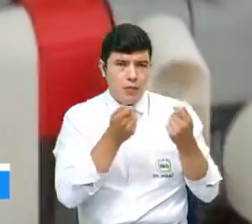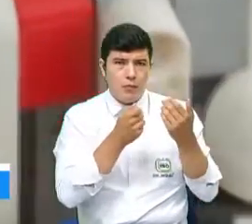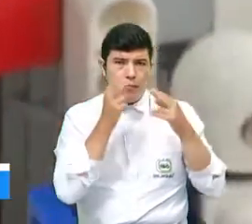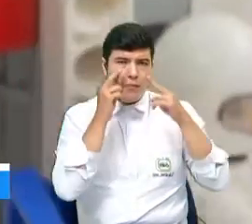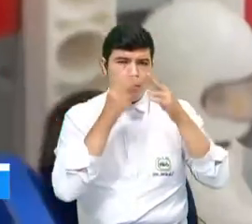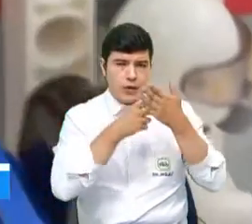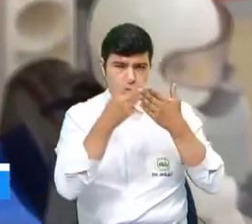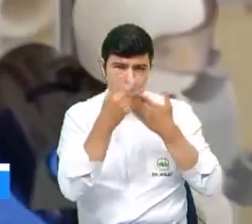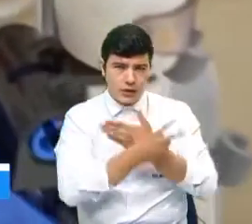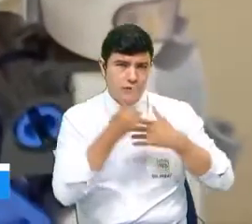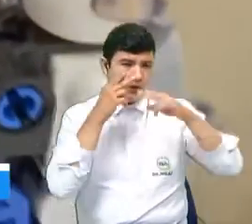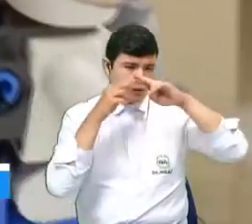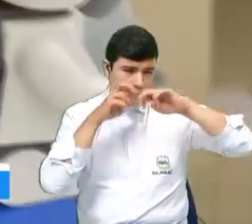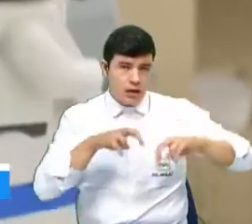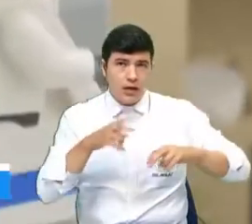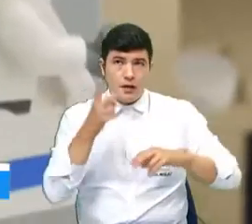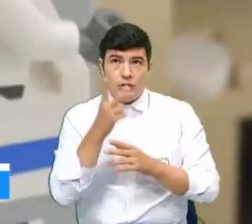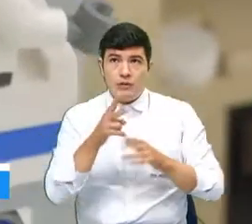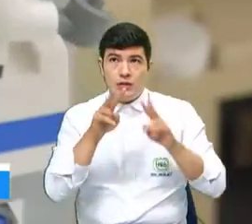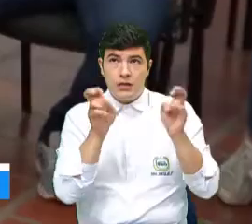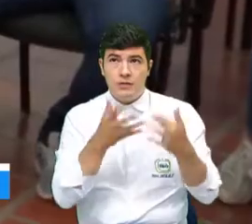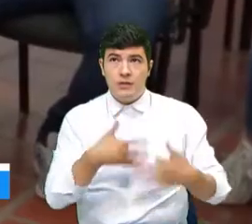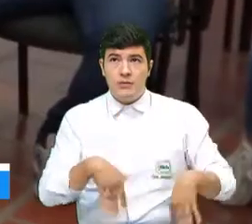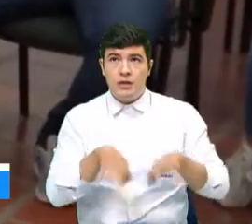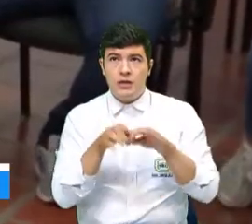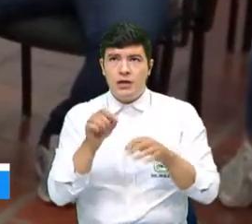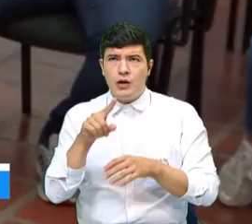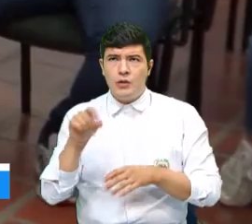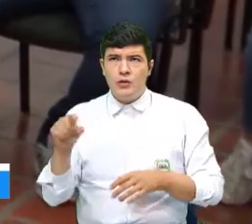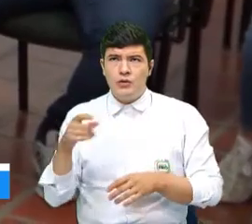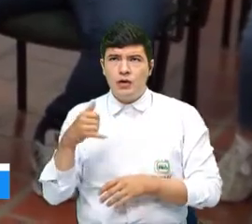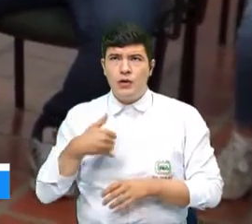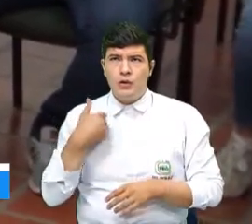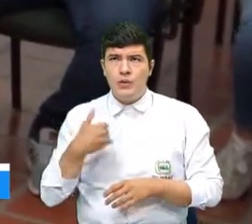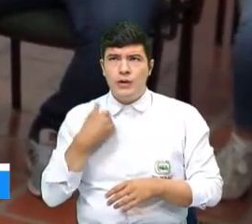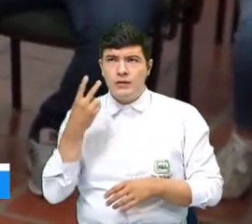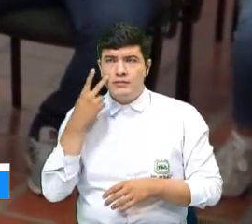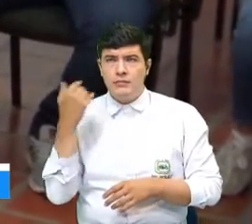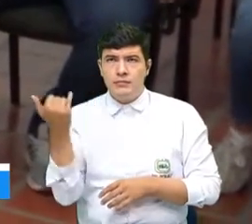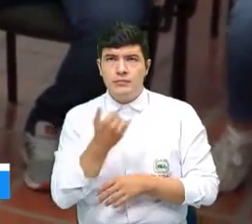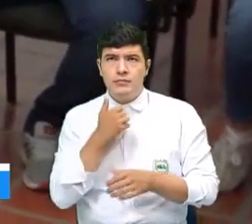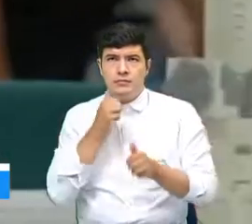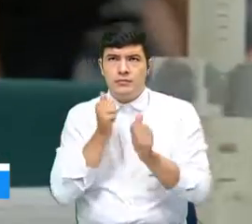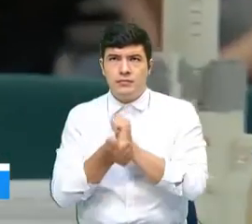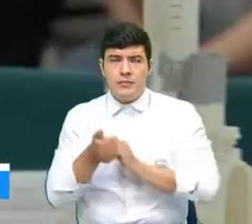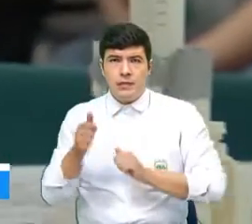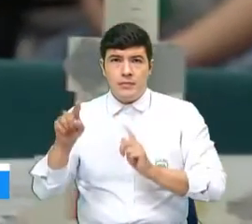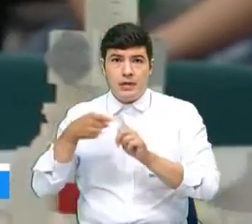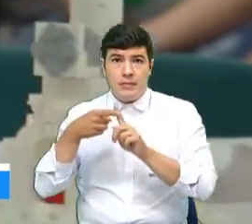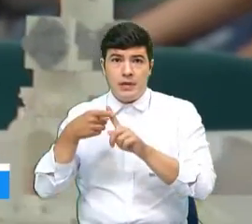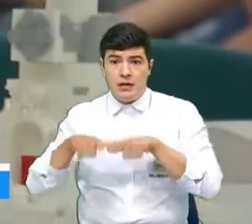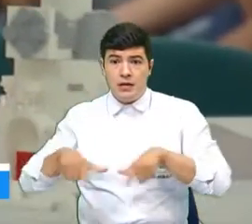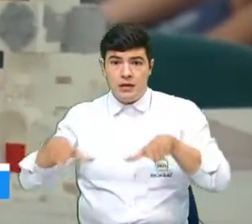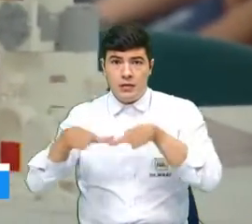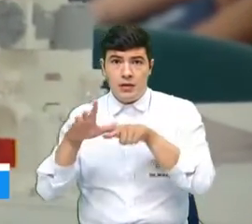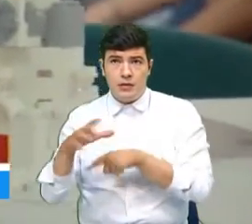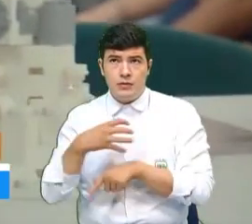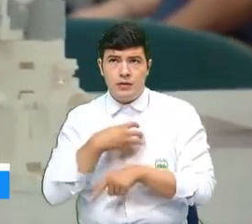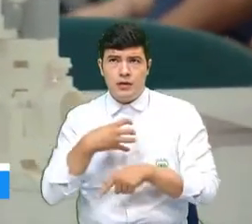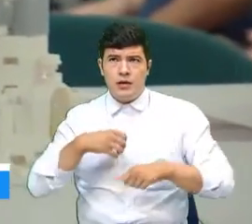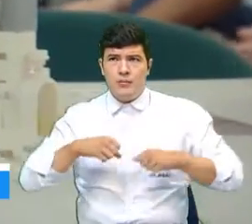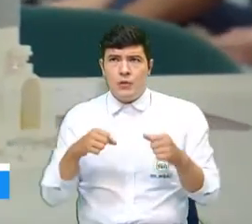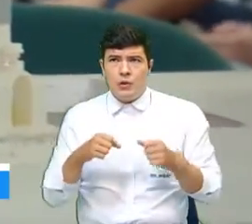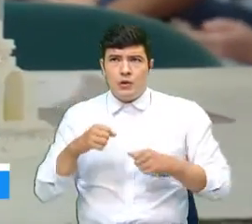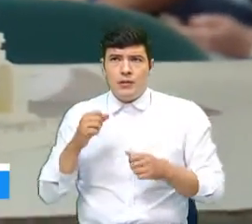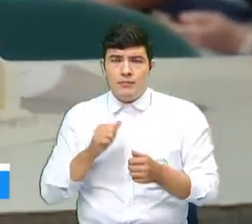fueron dos elementos claves para que estos once jóvenes cucuteños ocuparán el primer lugar en el farolero lic una competencia en